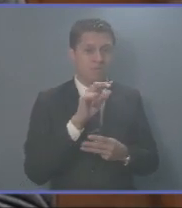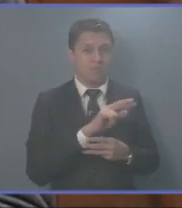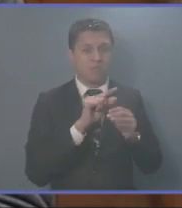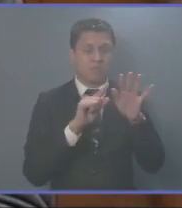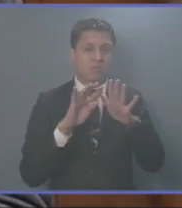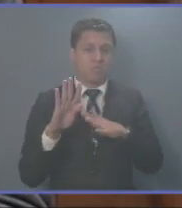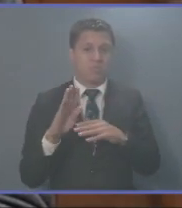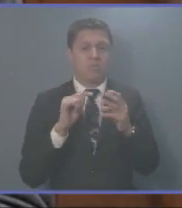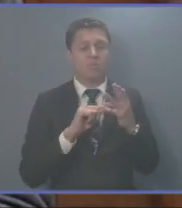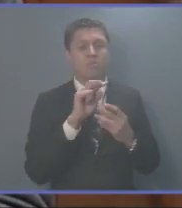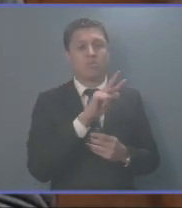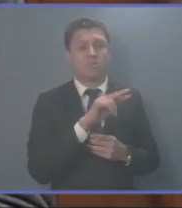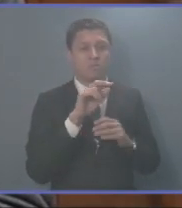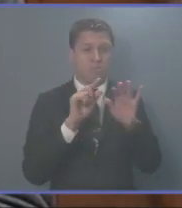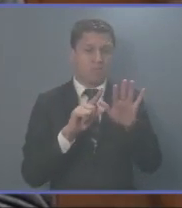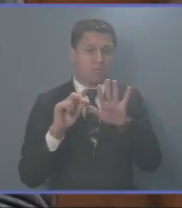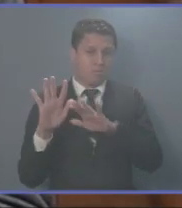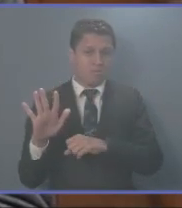364, 365,